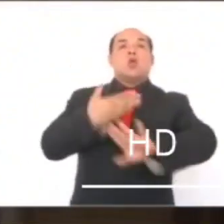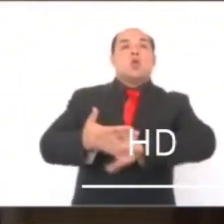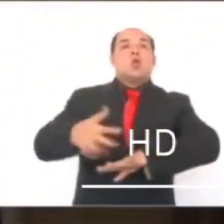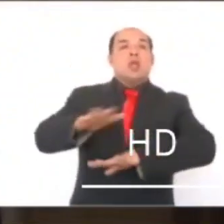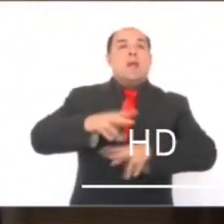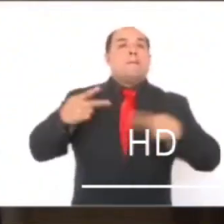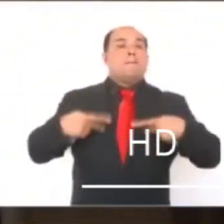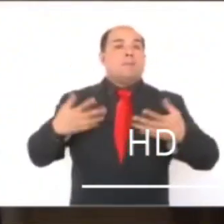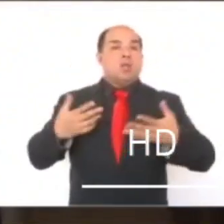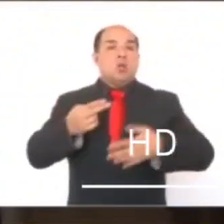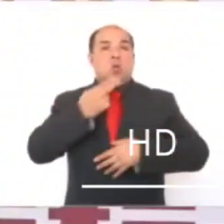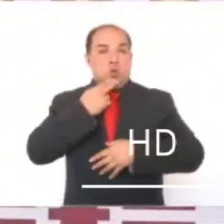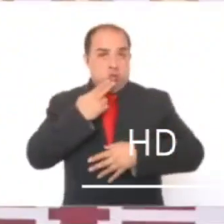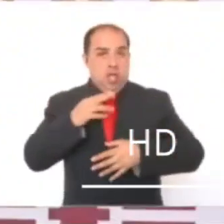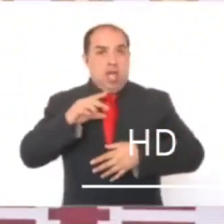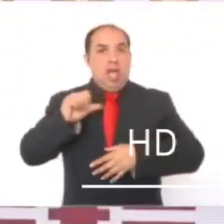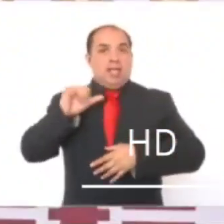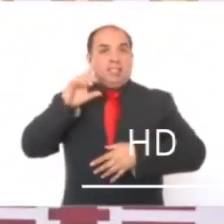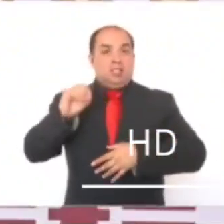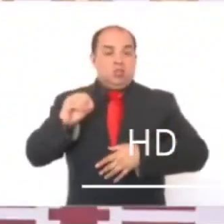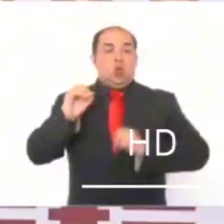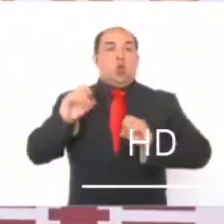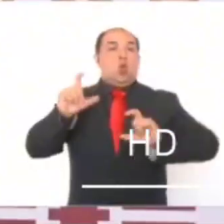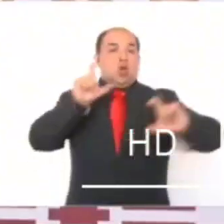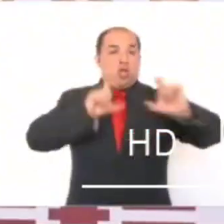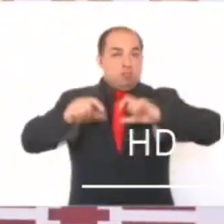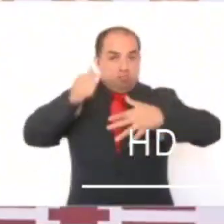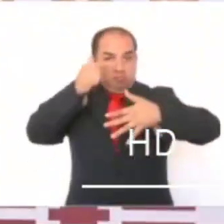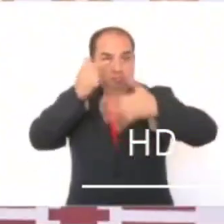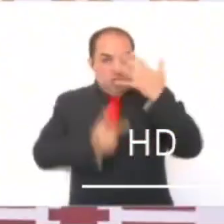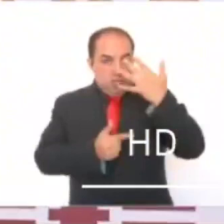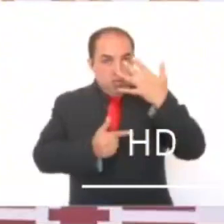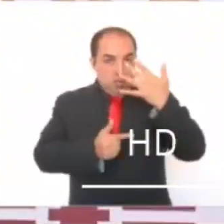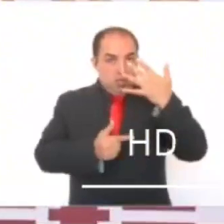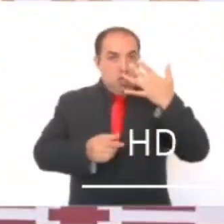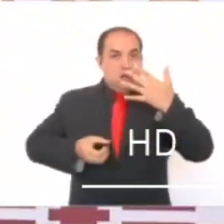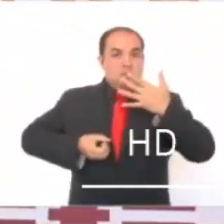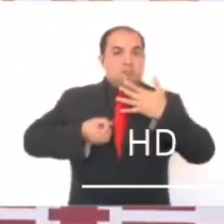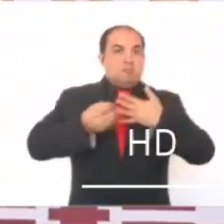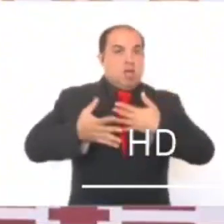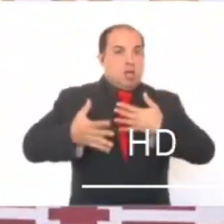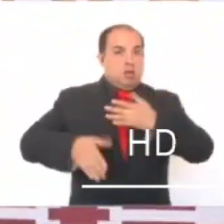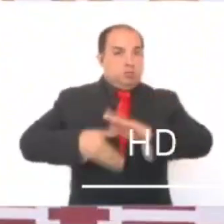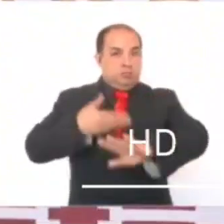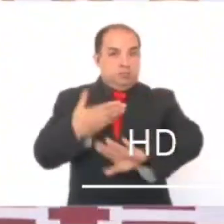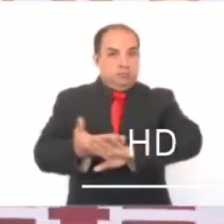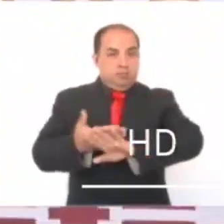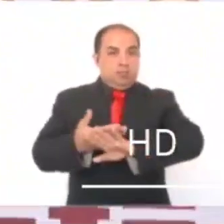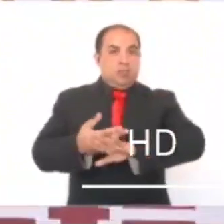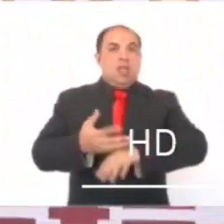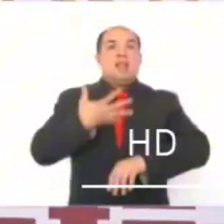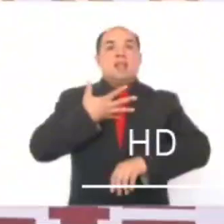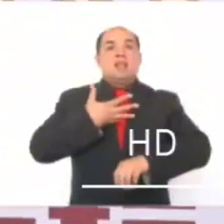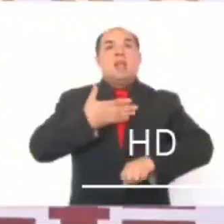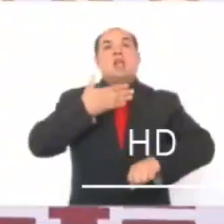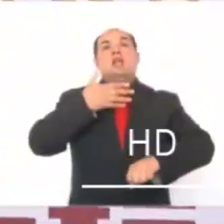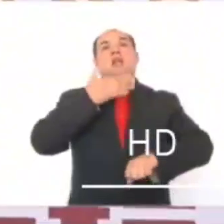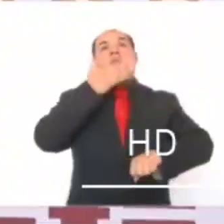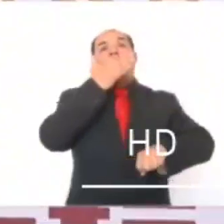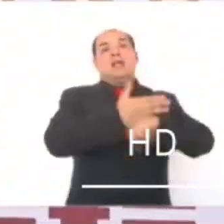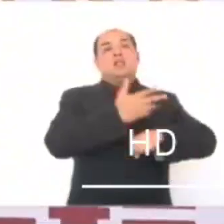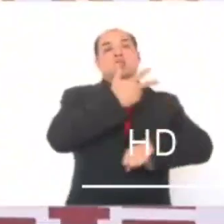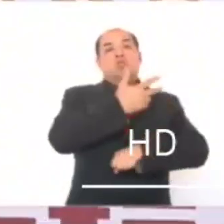víctimas mediante ácido, sustancias químicas o corrosivas merecerán de 8 a 12 años de